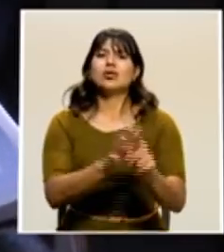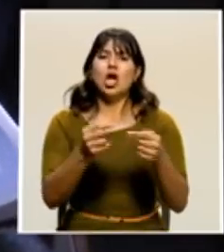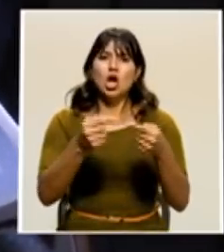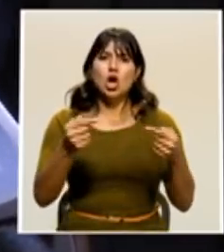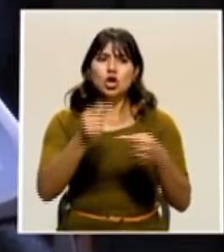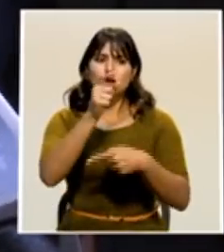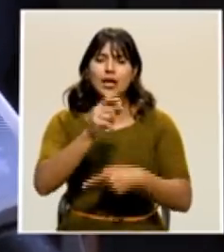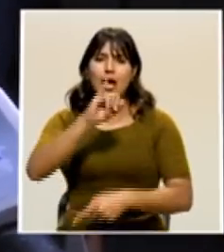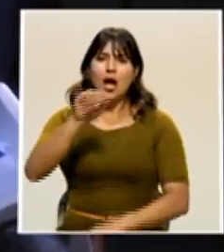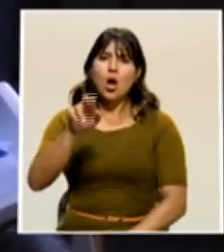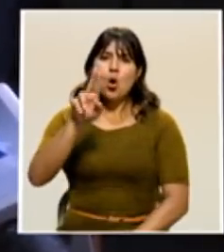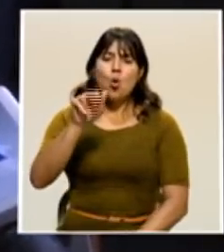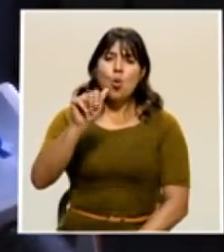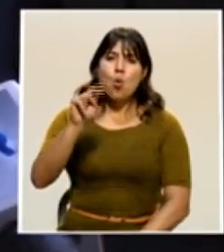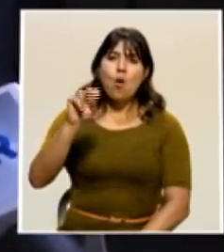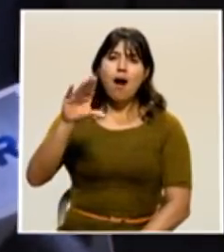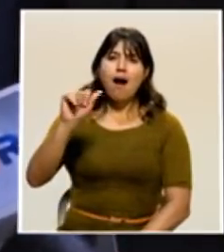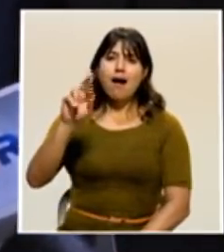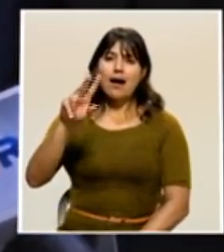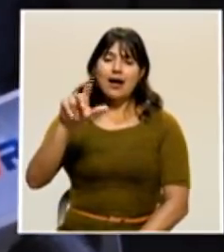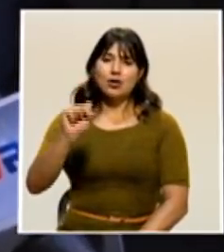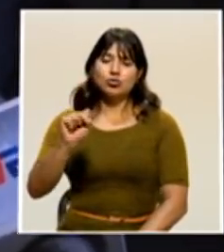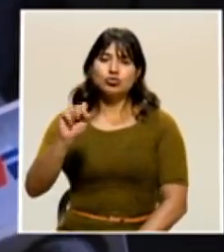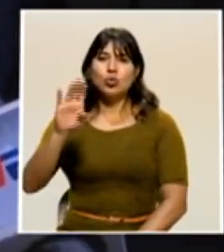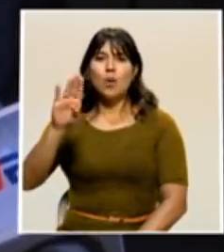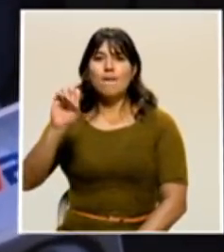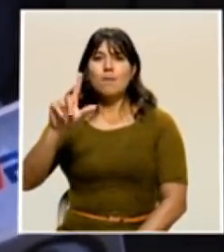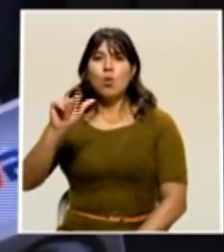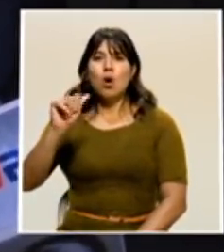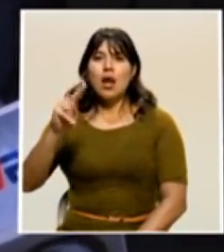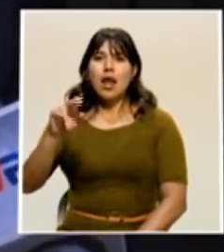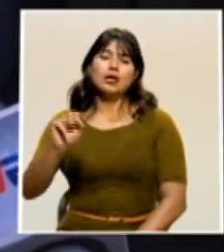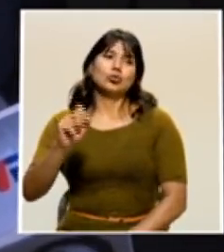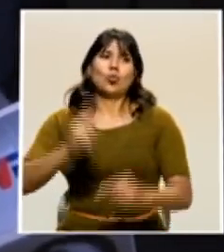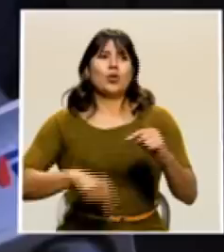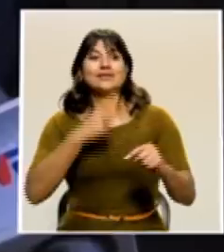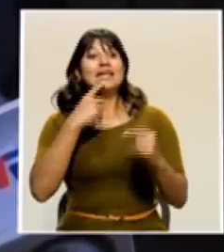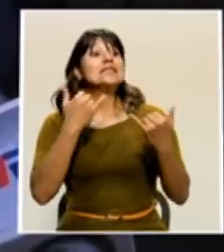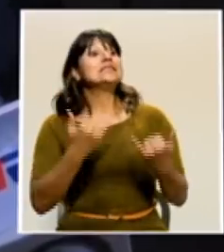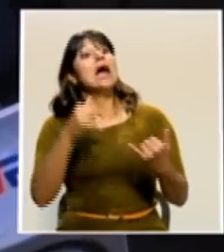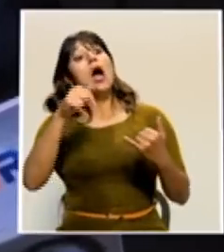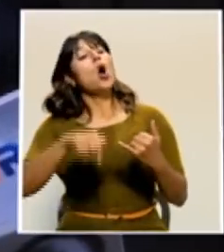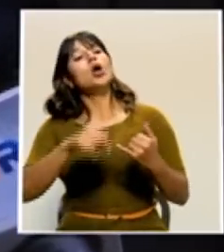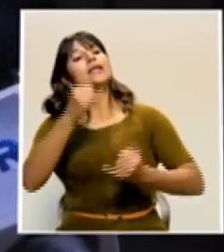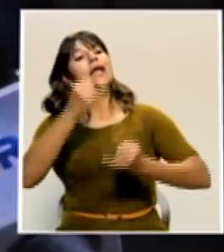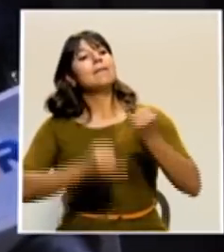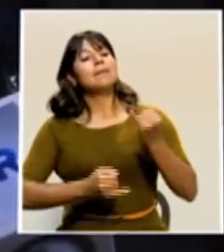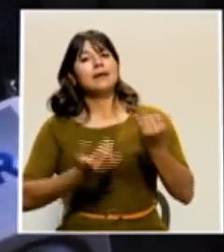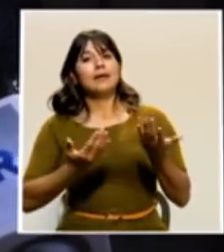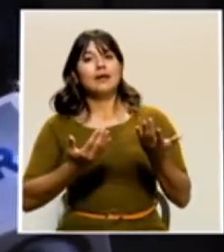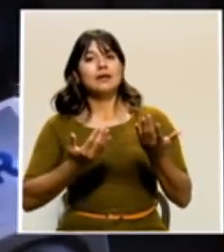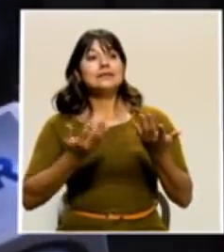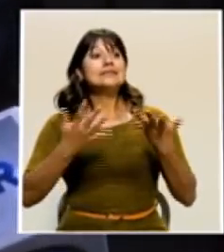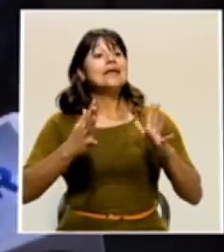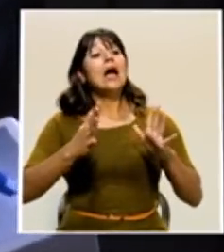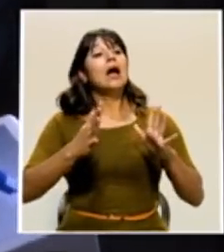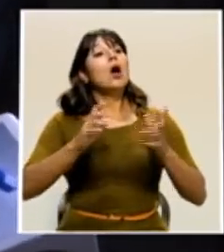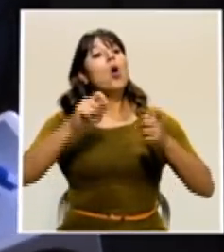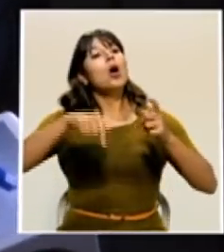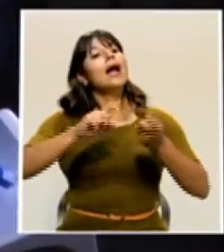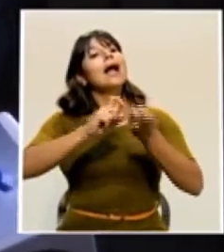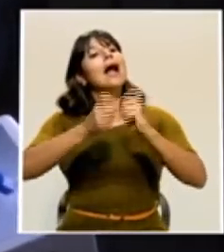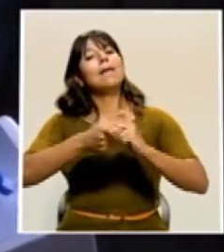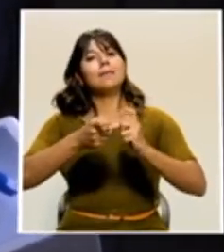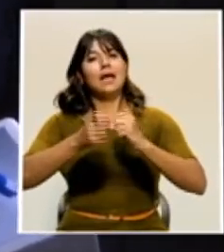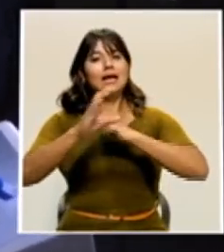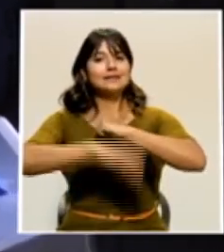puede ser que hoy le digan que ya no tiene las medidas, pero que sin embargo tiene que irse en arresto domiciliario hoy también. Eso es una barbaridad. No